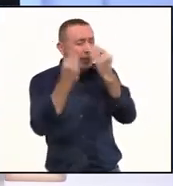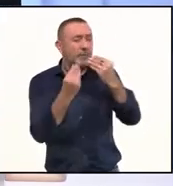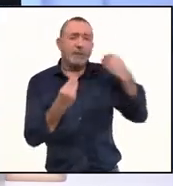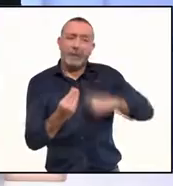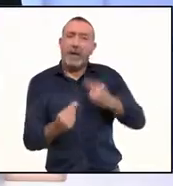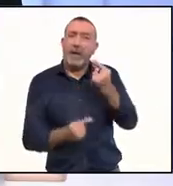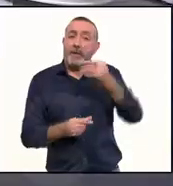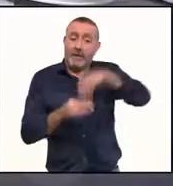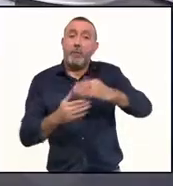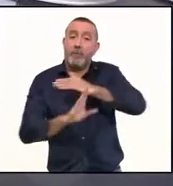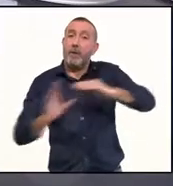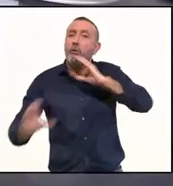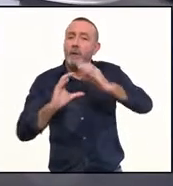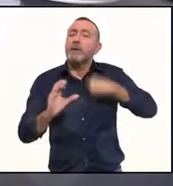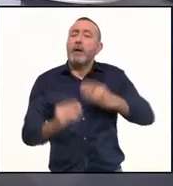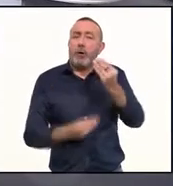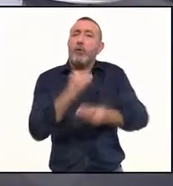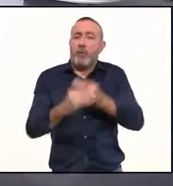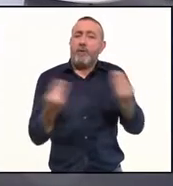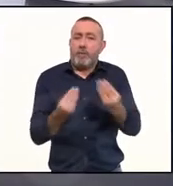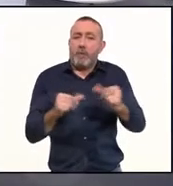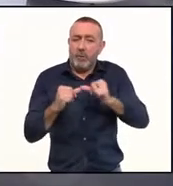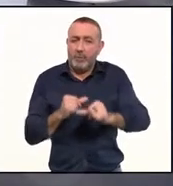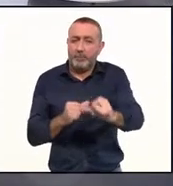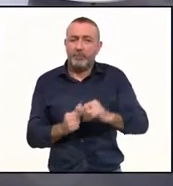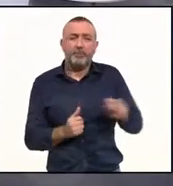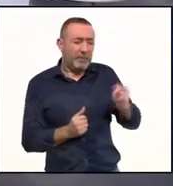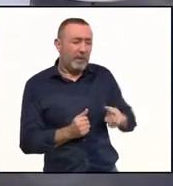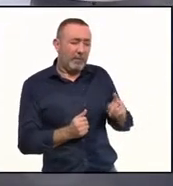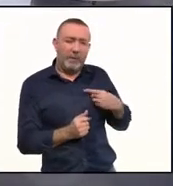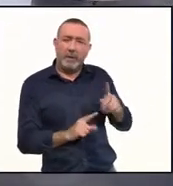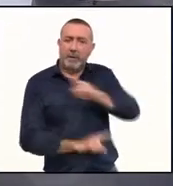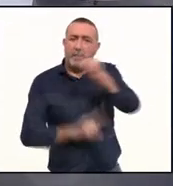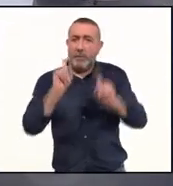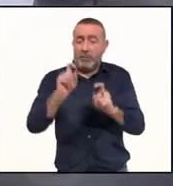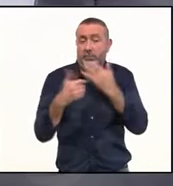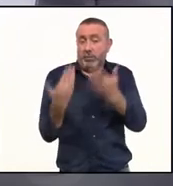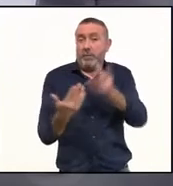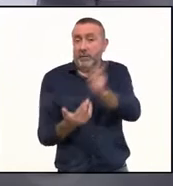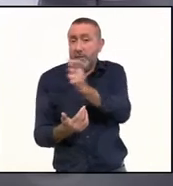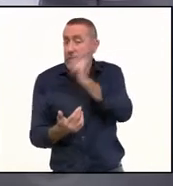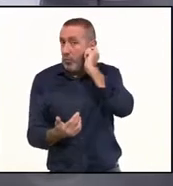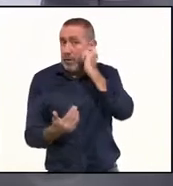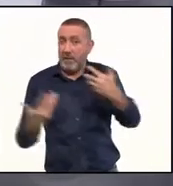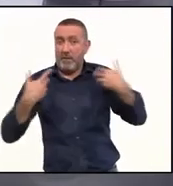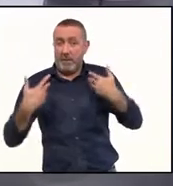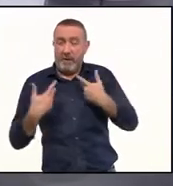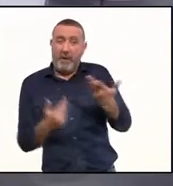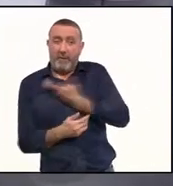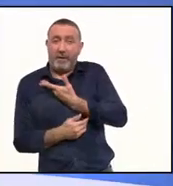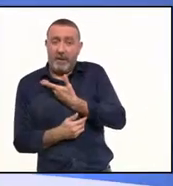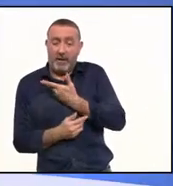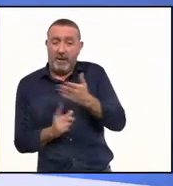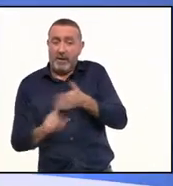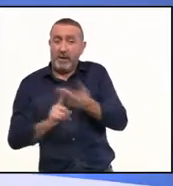haciendo más naturales dentro de los medios pero porque lo que nos preguntábamos también es si a la víctima que tú no la acabas de responder un poco y me contaba